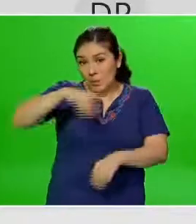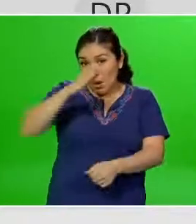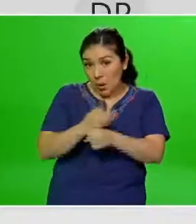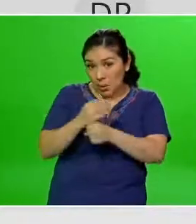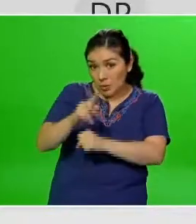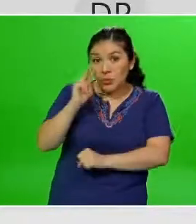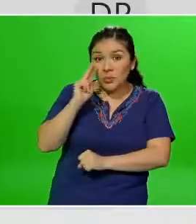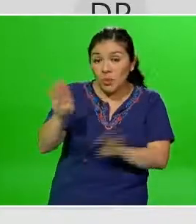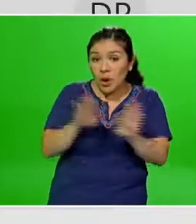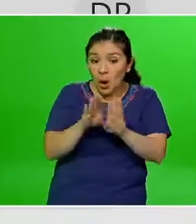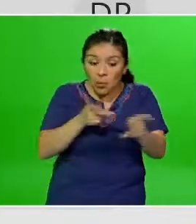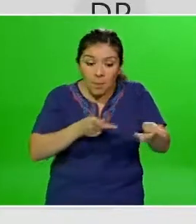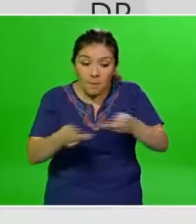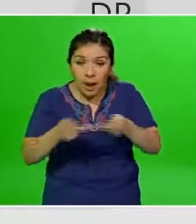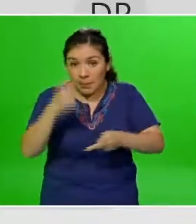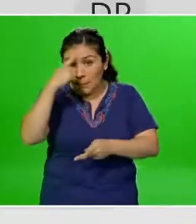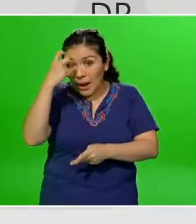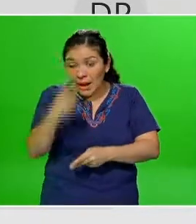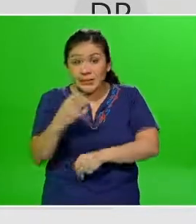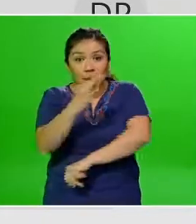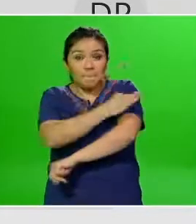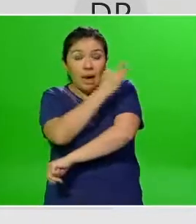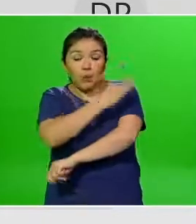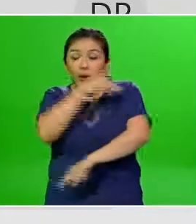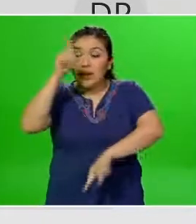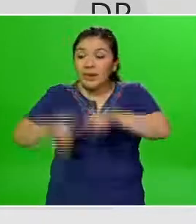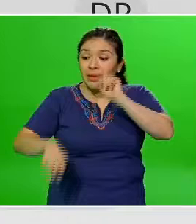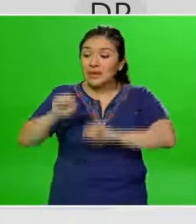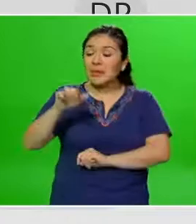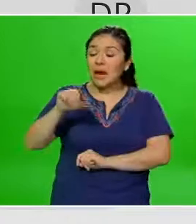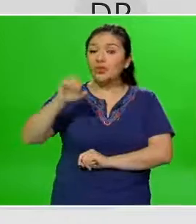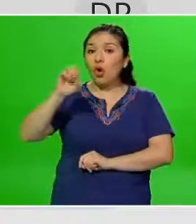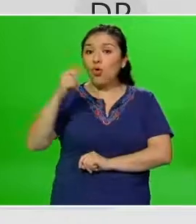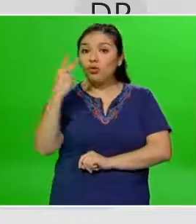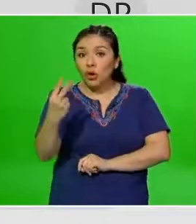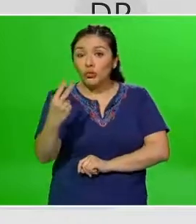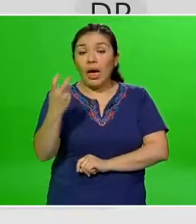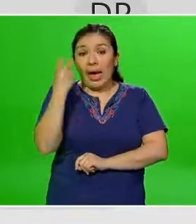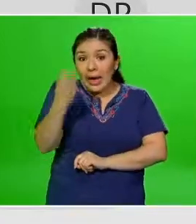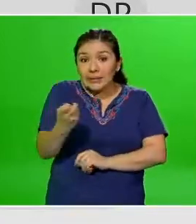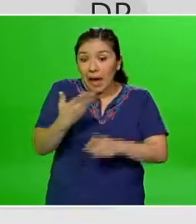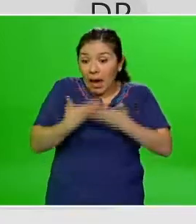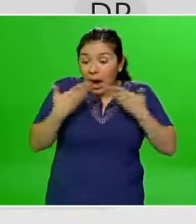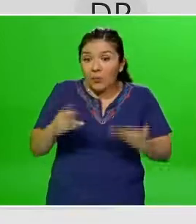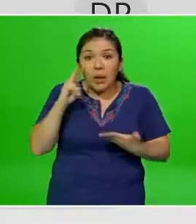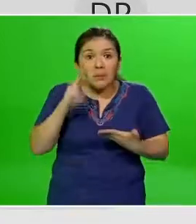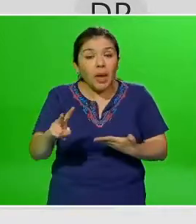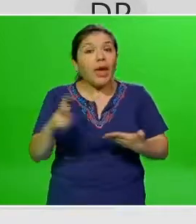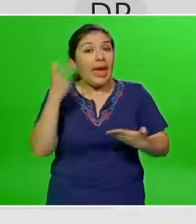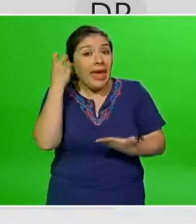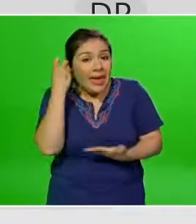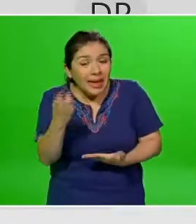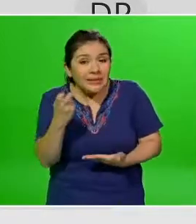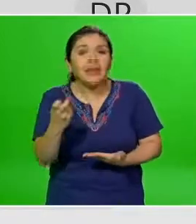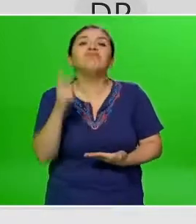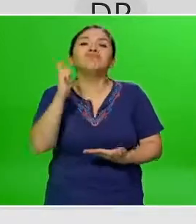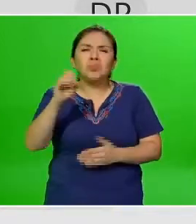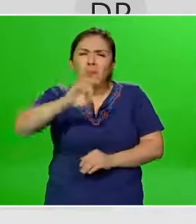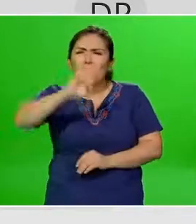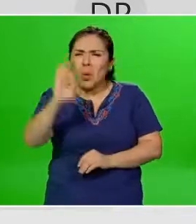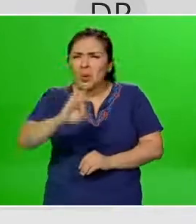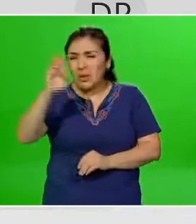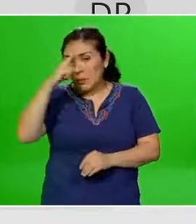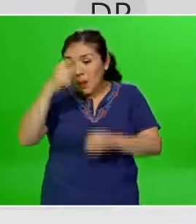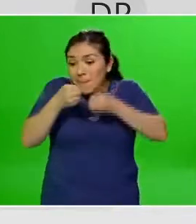para efectos de la Estrategia Nacional de Vacunación contra el virus SARS-CoV-2, es ya al momento una de las porcentajes